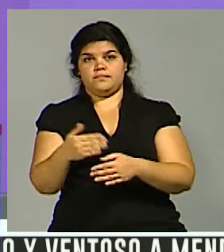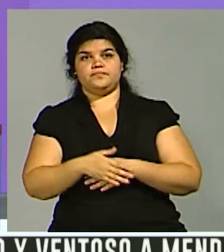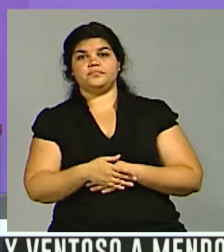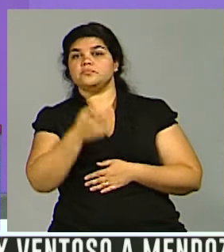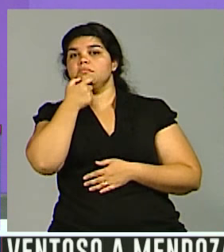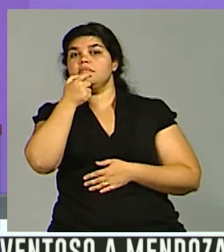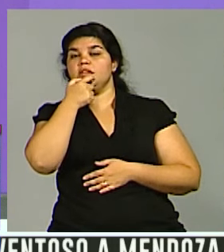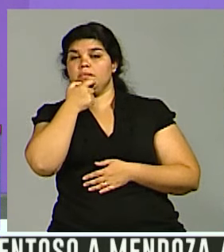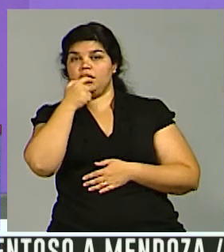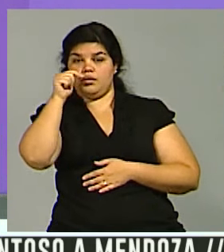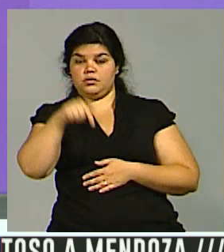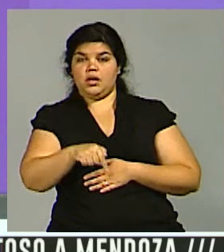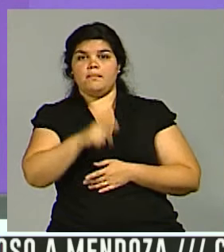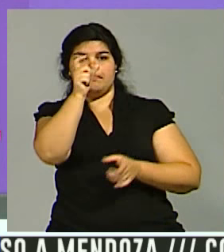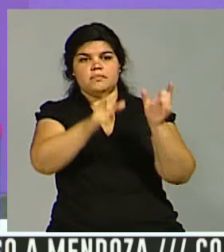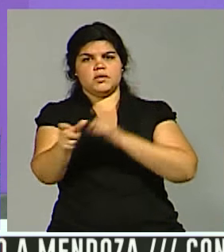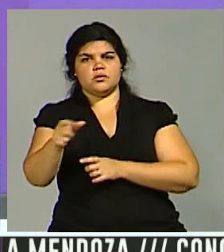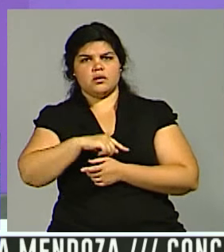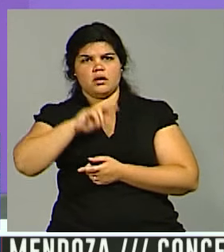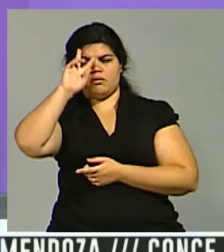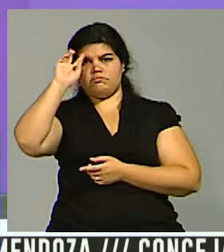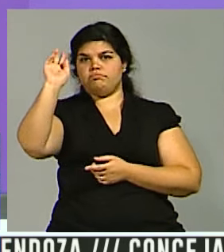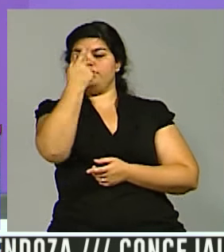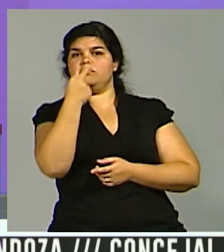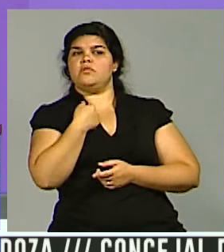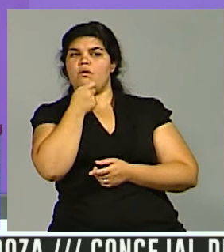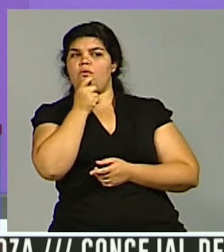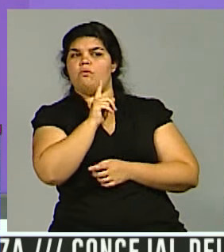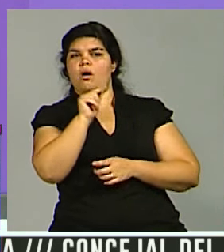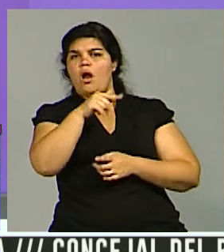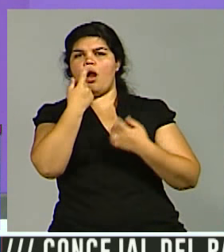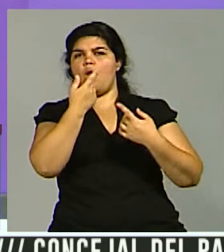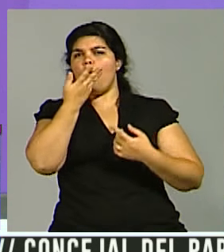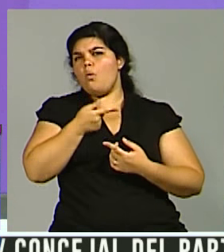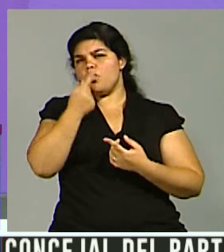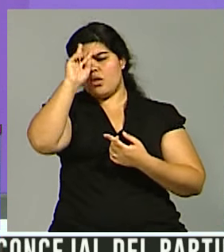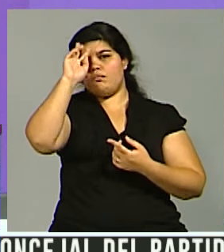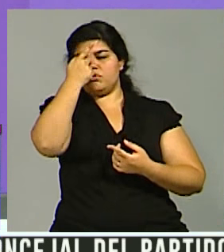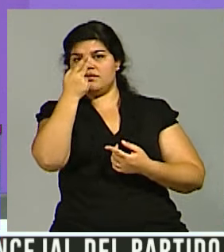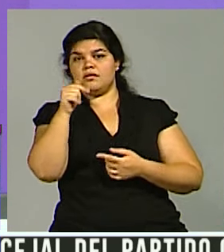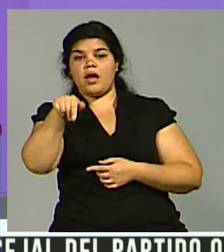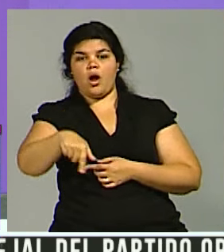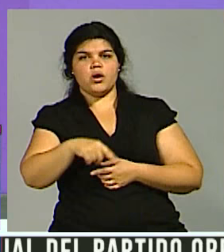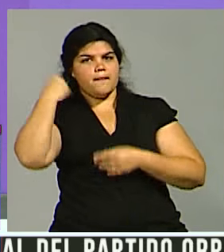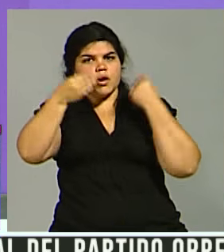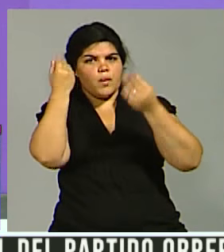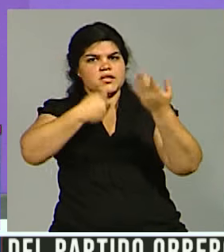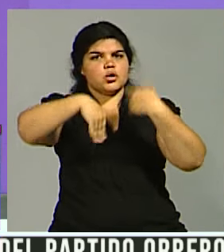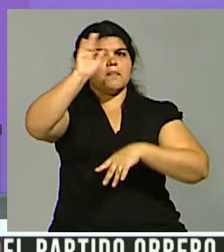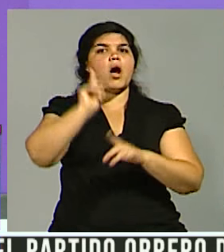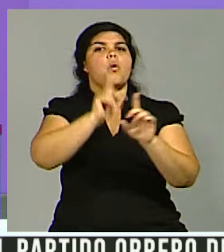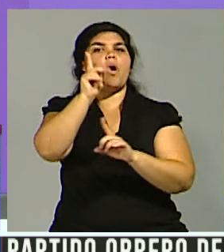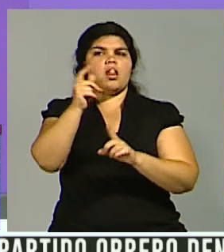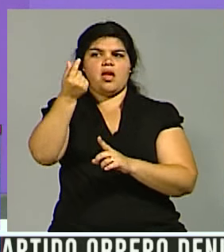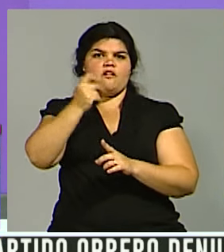provincia de Mendoza, hizo que los mendocinos cambiaran estas preferencias y hoy en día la principal preocupación del mendocino es el nivel de